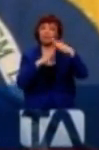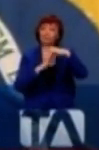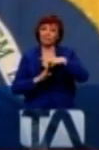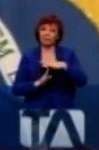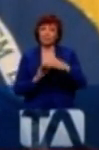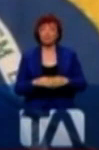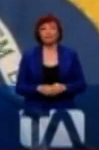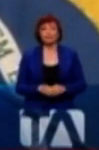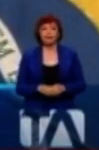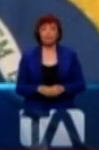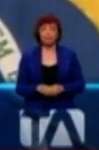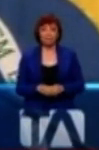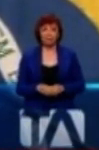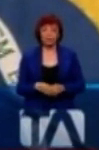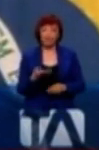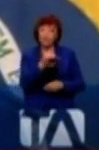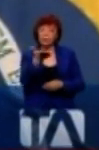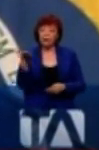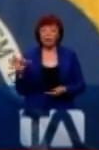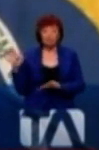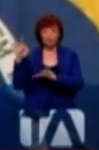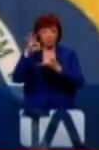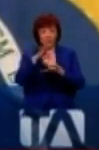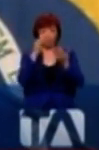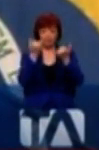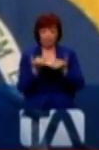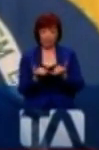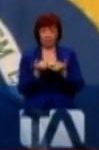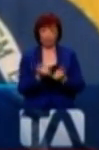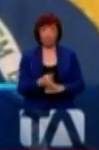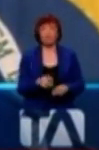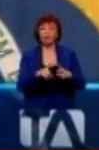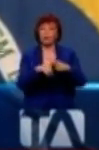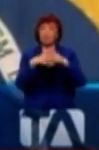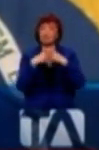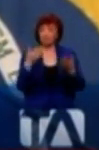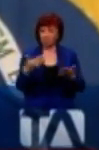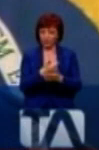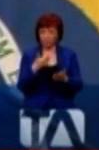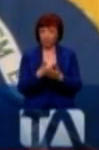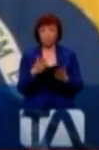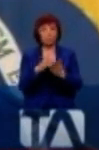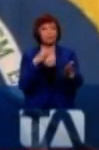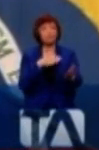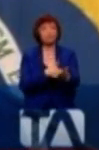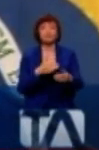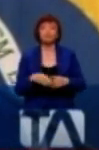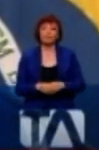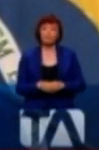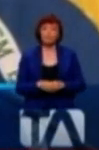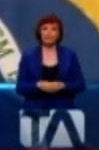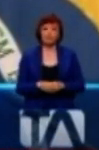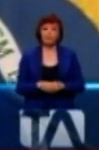en el marco solidario que ustedes representan, el inicio de nuevas siembras, con la misma firmeza